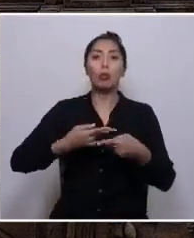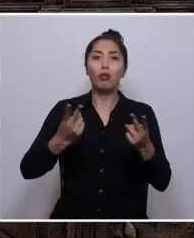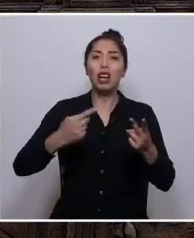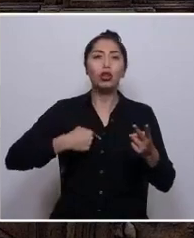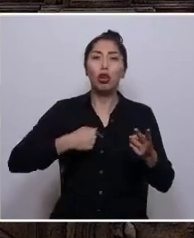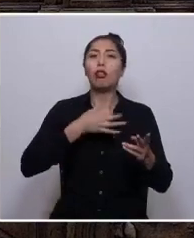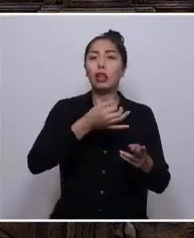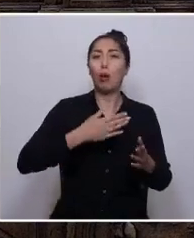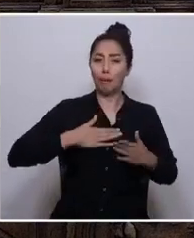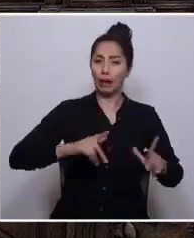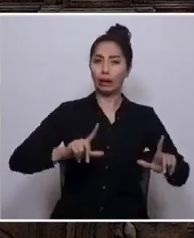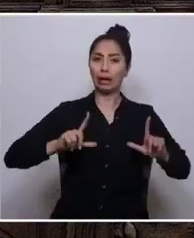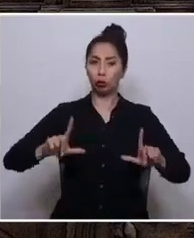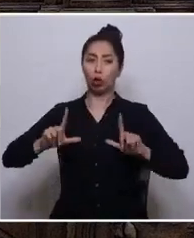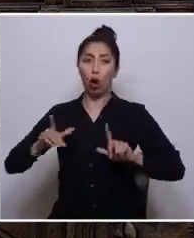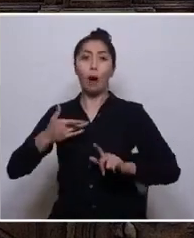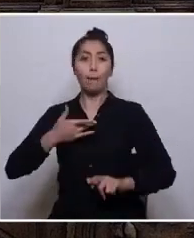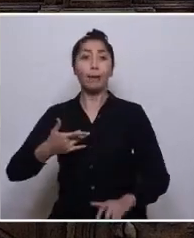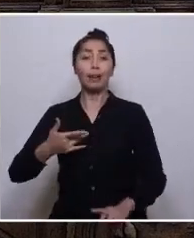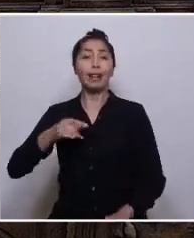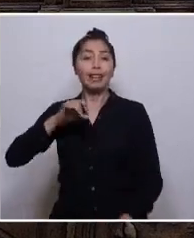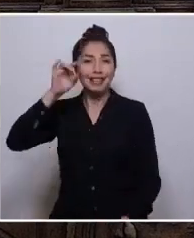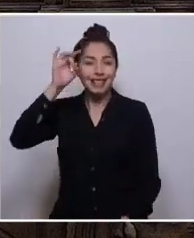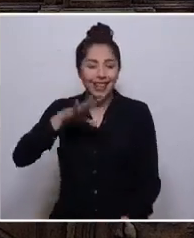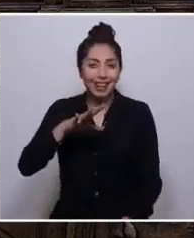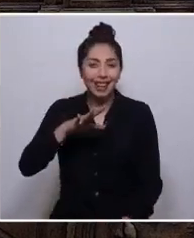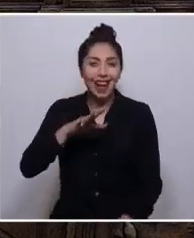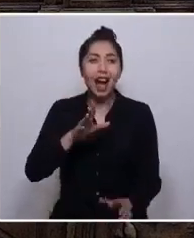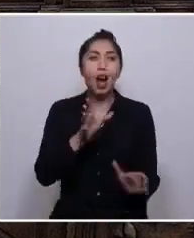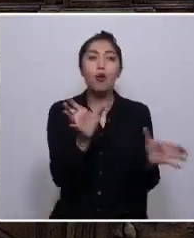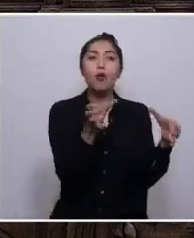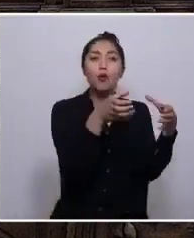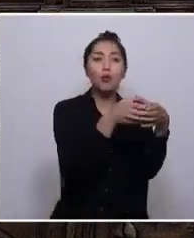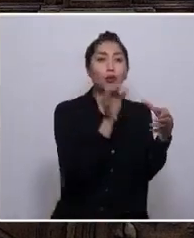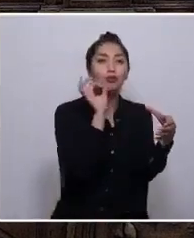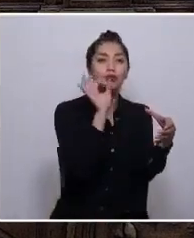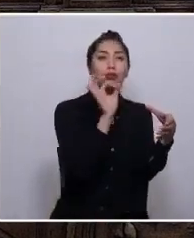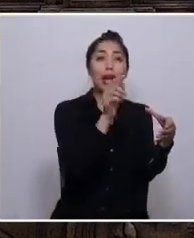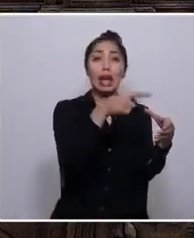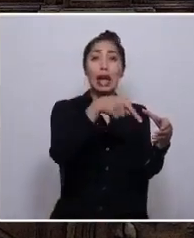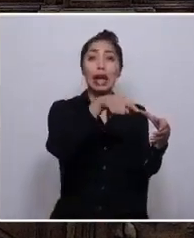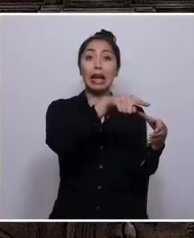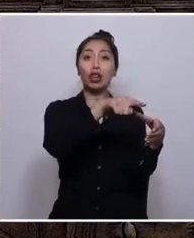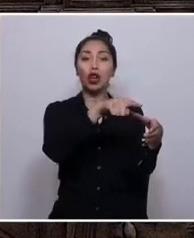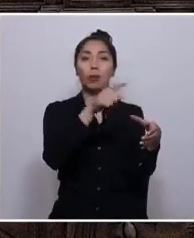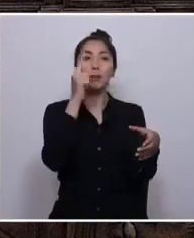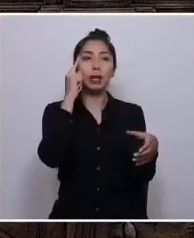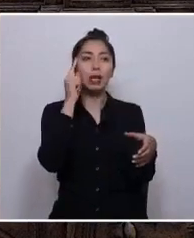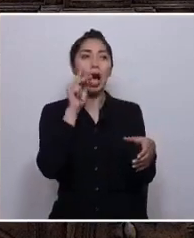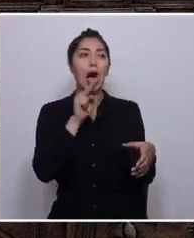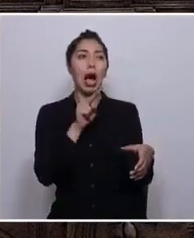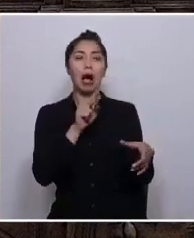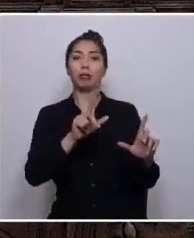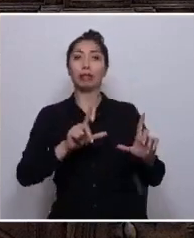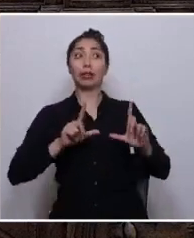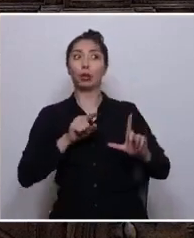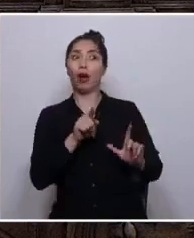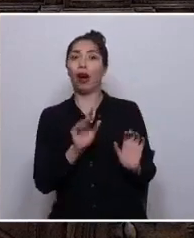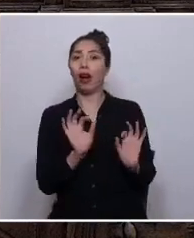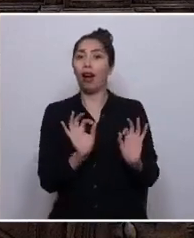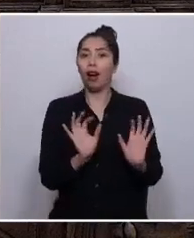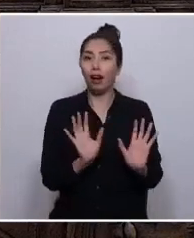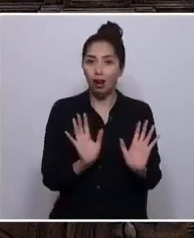se hay un sector de esta sociedad la aristocracia la élite que tiene un respeto intrínseco por la academia aunque los hechos